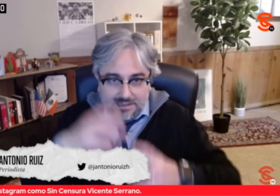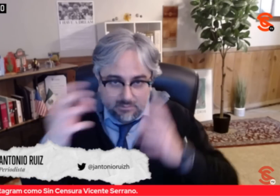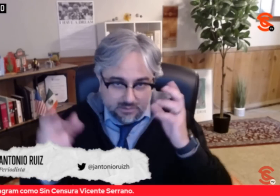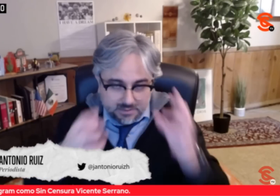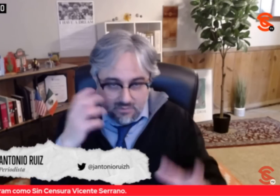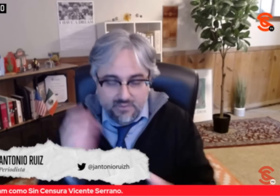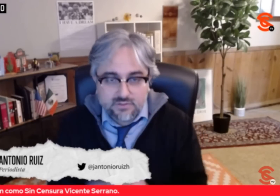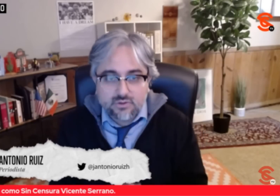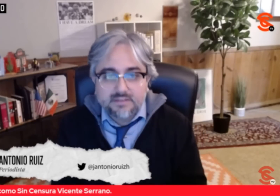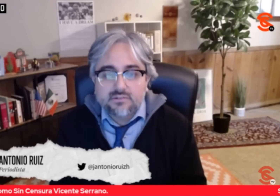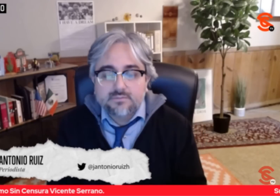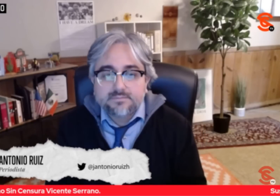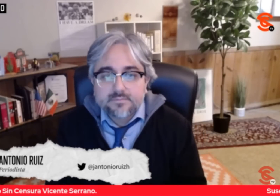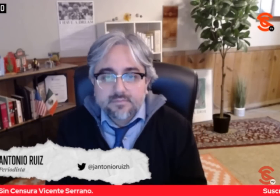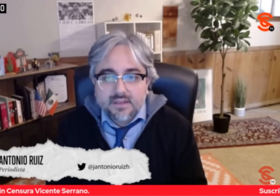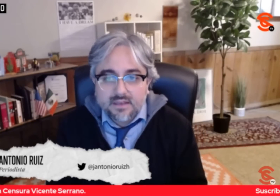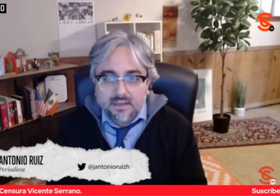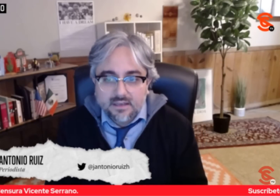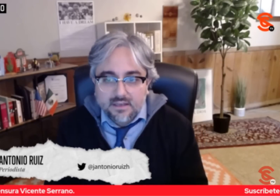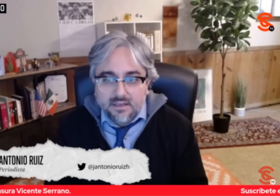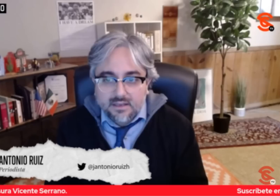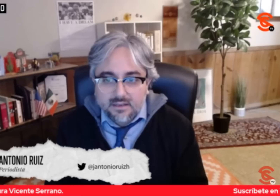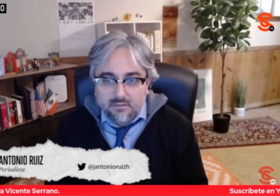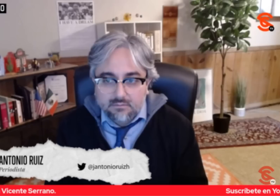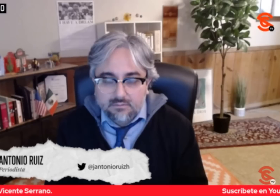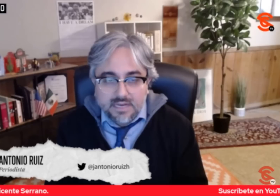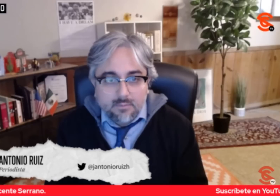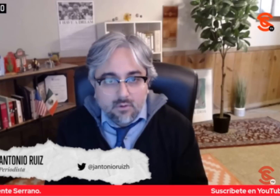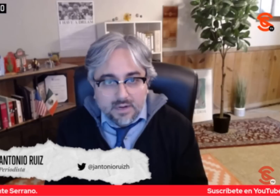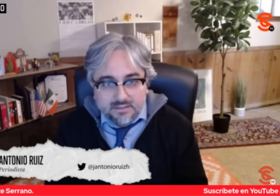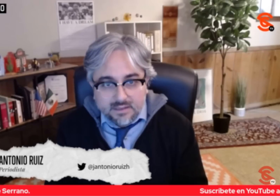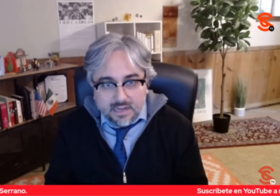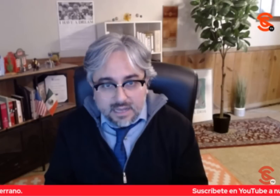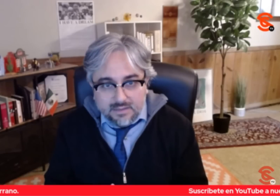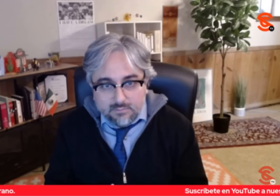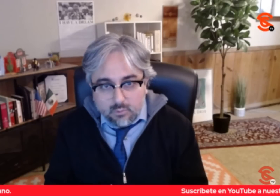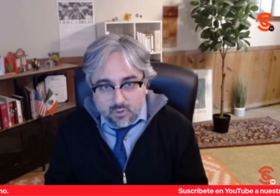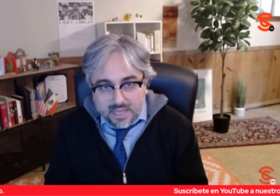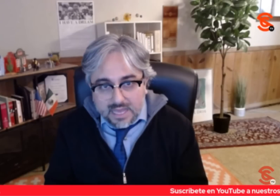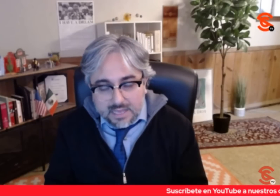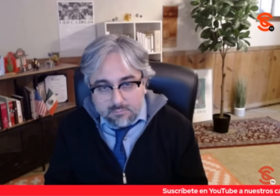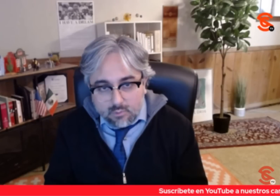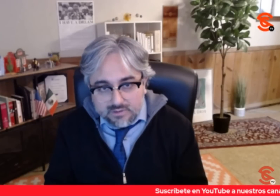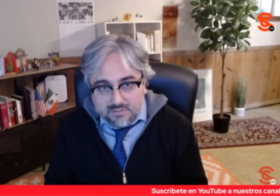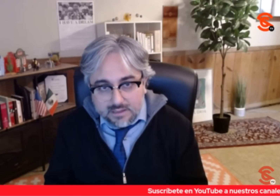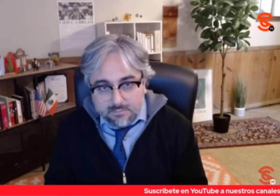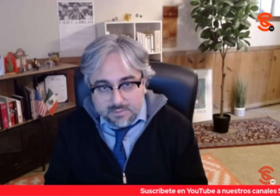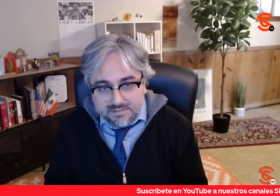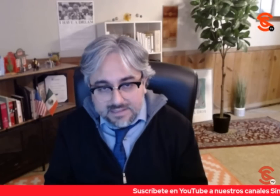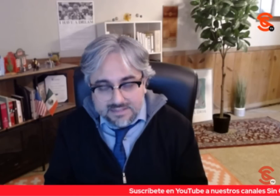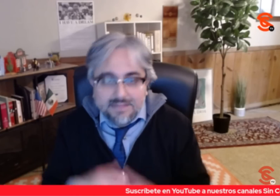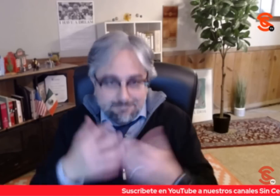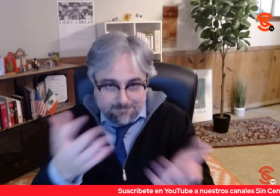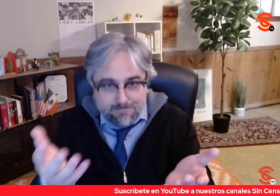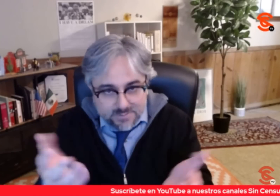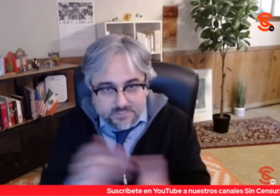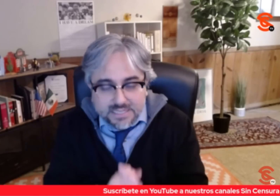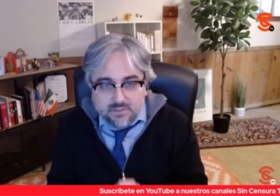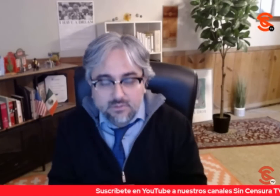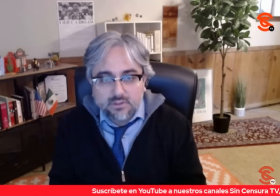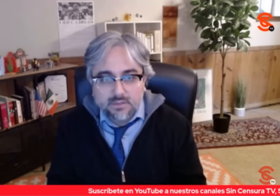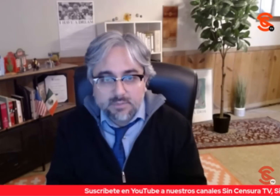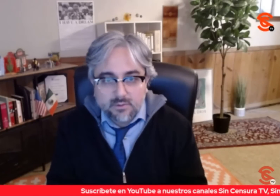para que le demos también contexto a esto, que Dina Boluarte, la espuria e impuesta presidenta